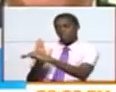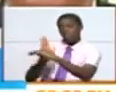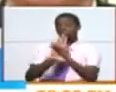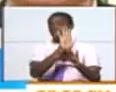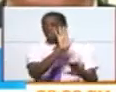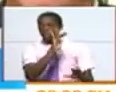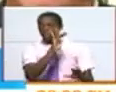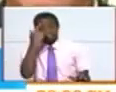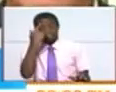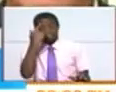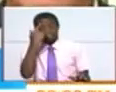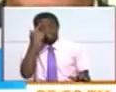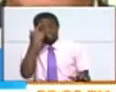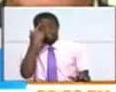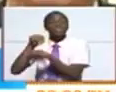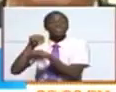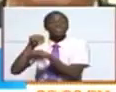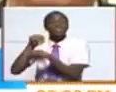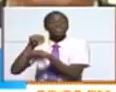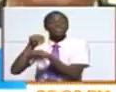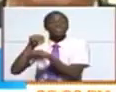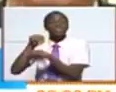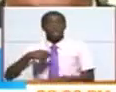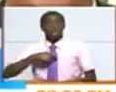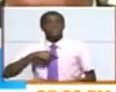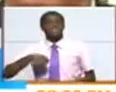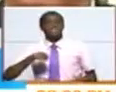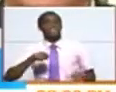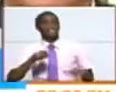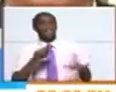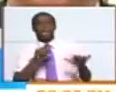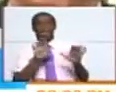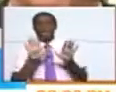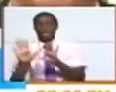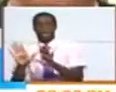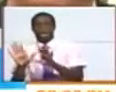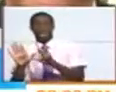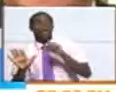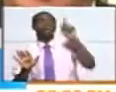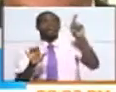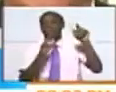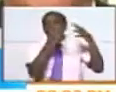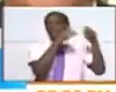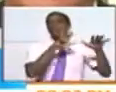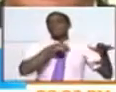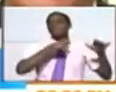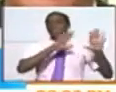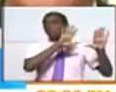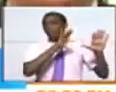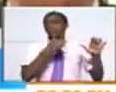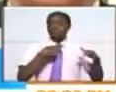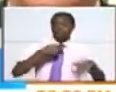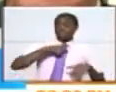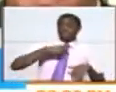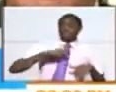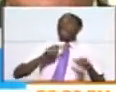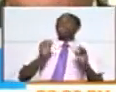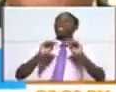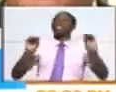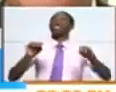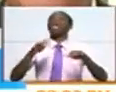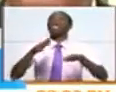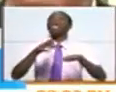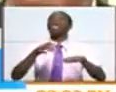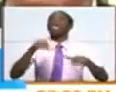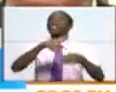Una Asamblea Nacional en un sistema presidencialista exactamente igual que el de Estados Unidos no tiene atribuciones para convocar las elecciones. Las que debería